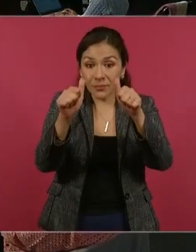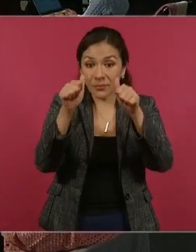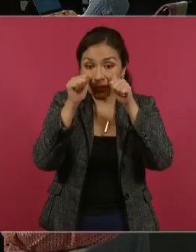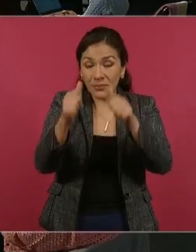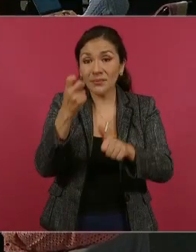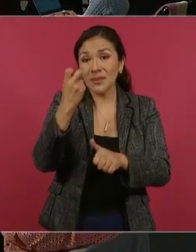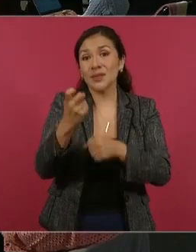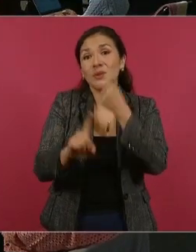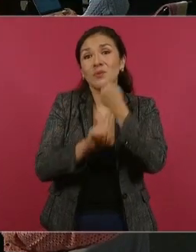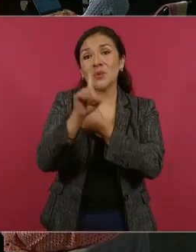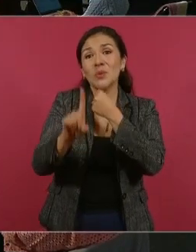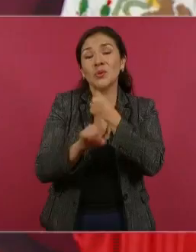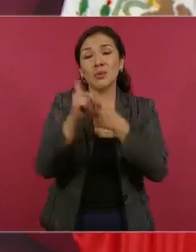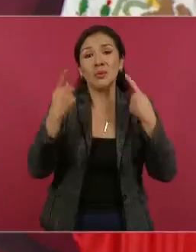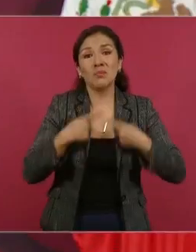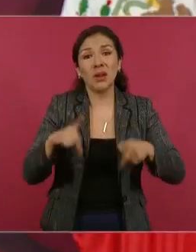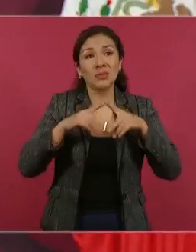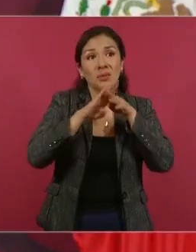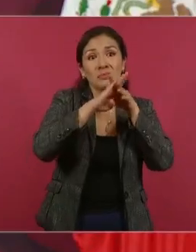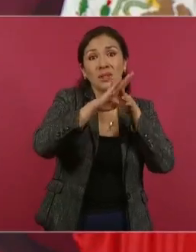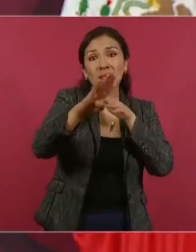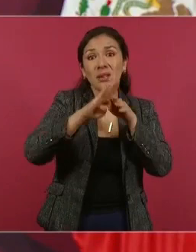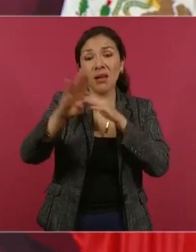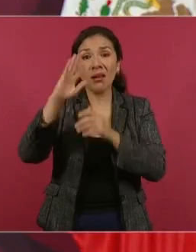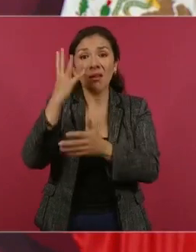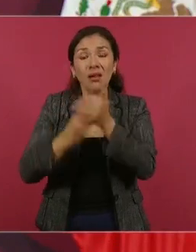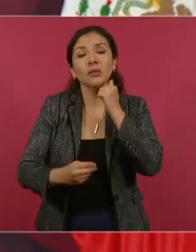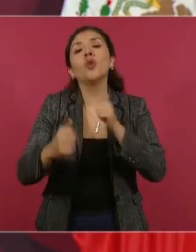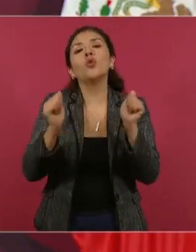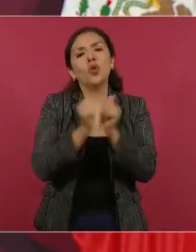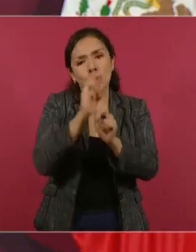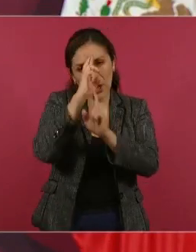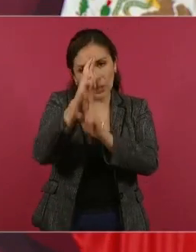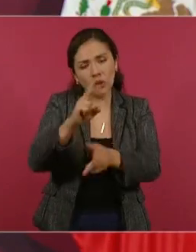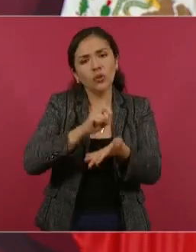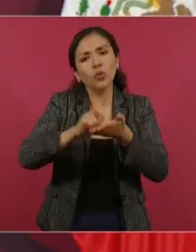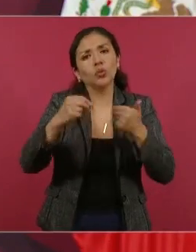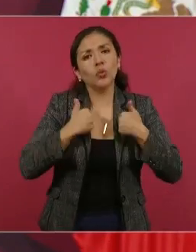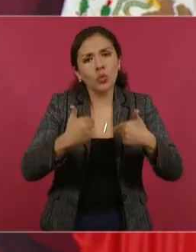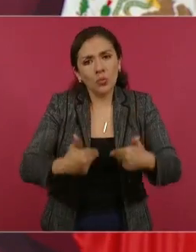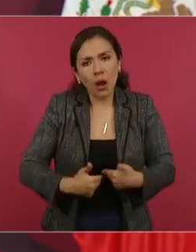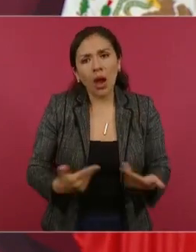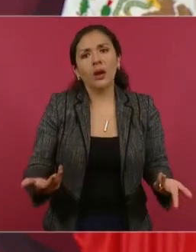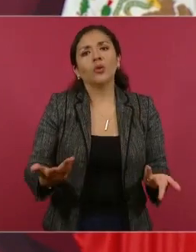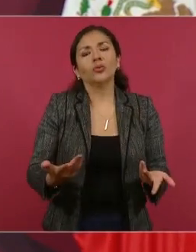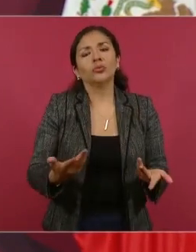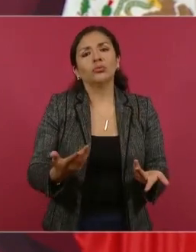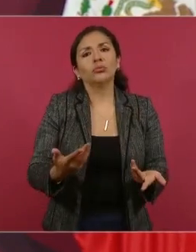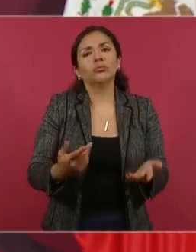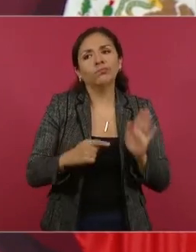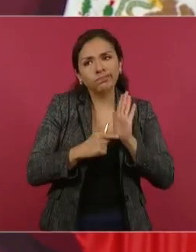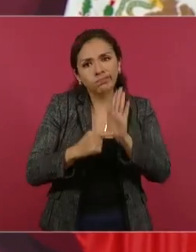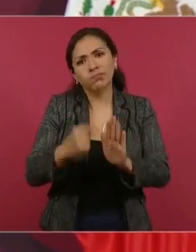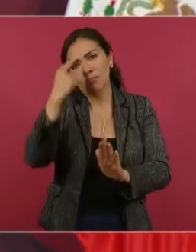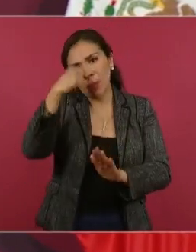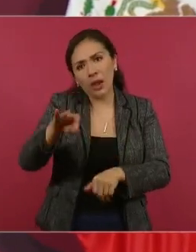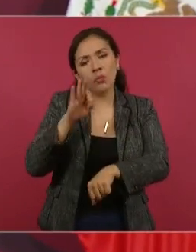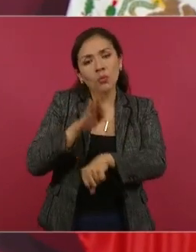el fenómeno migratorio, respetando los derechos humanos, dando opciones,